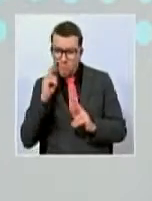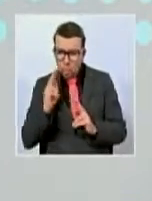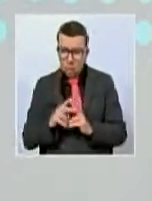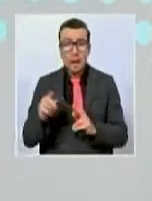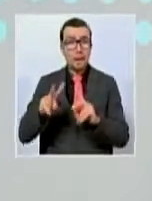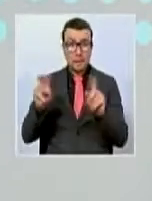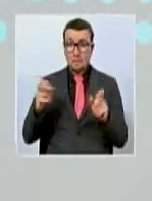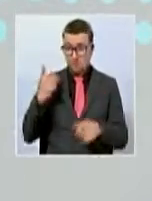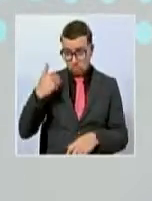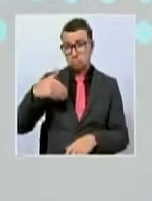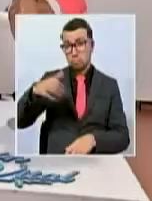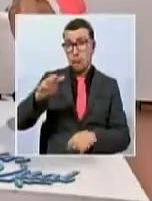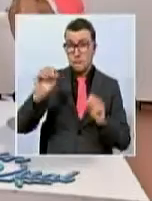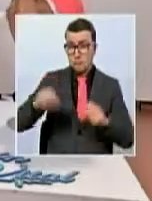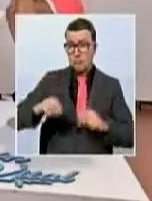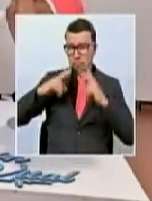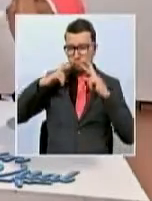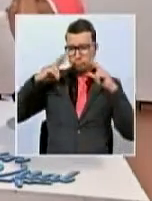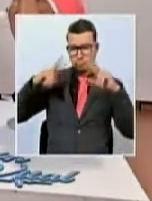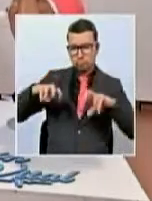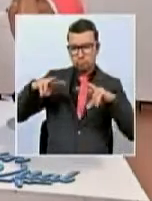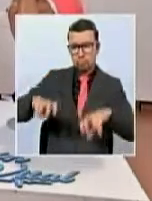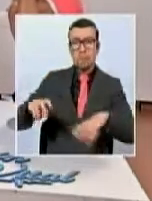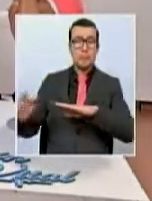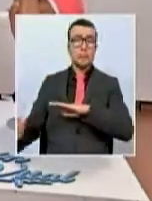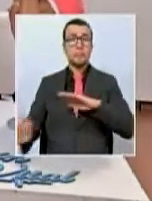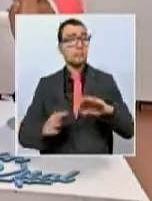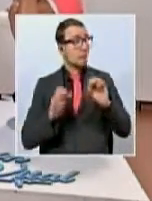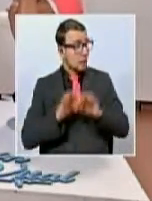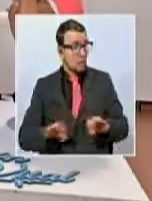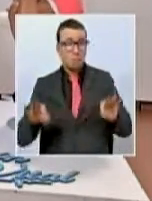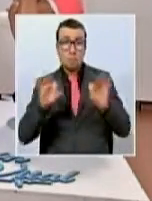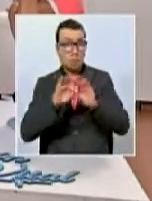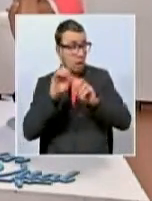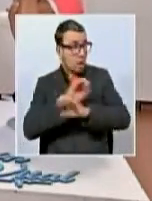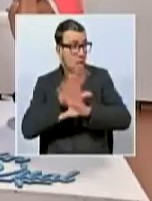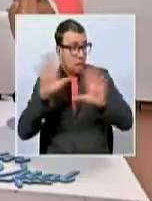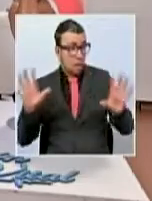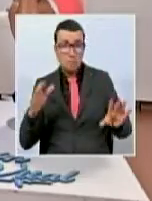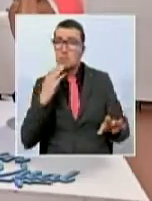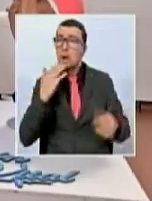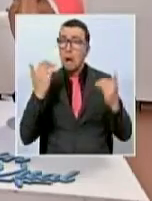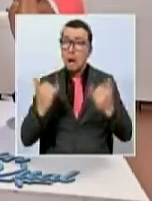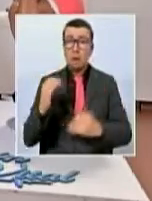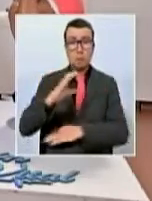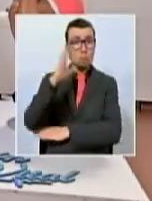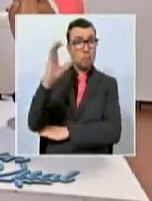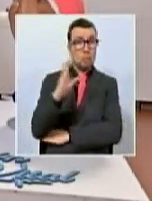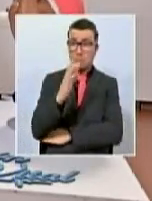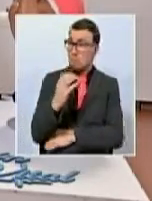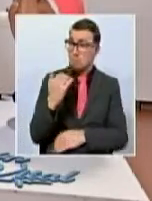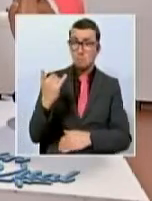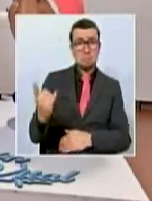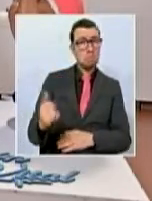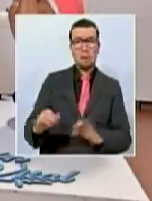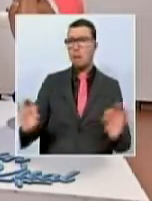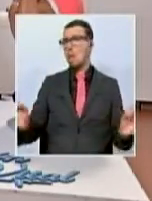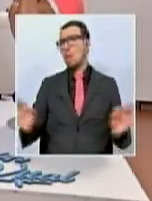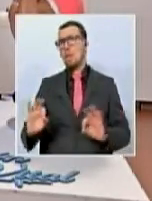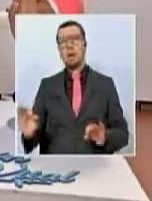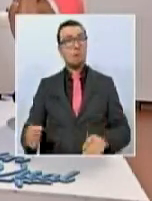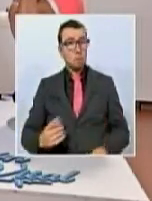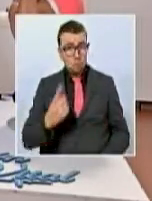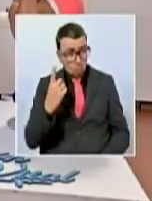tema. Ahí es importante aclarar que hasta hoy no existe en el país ningún producto